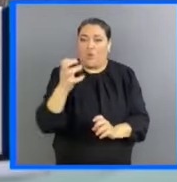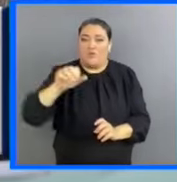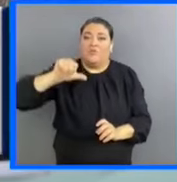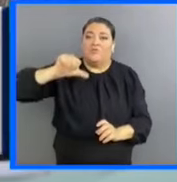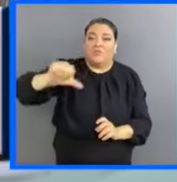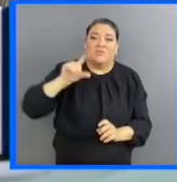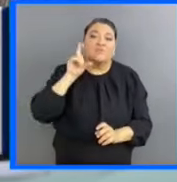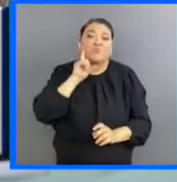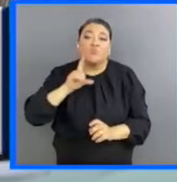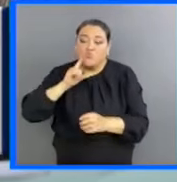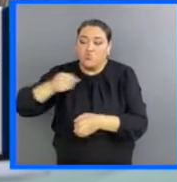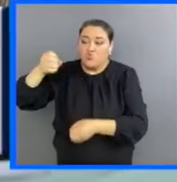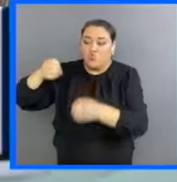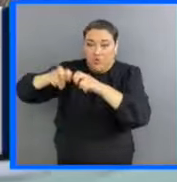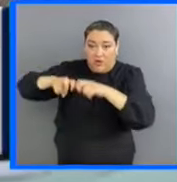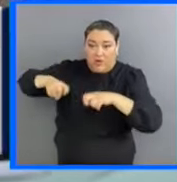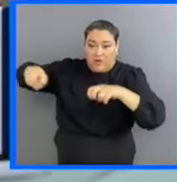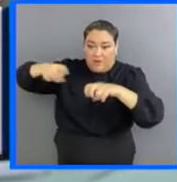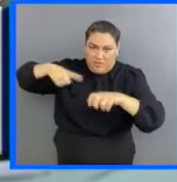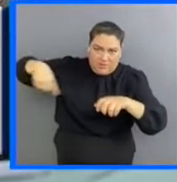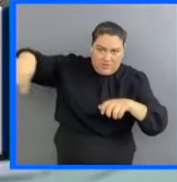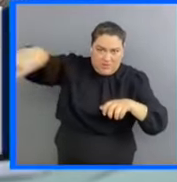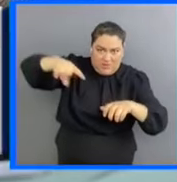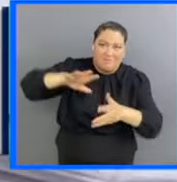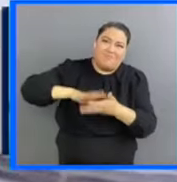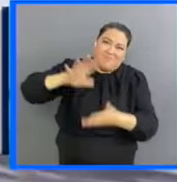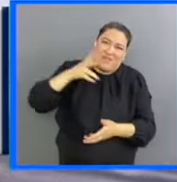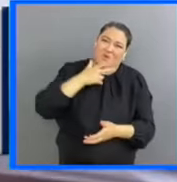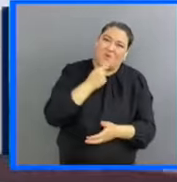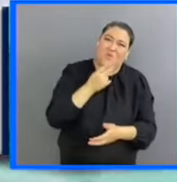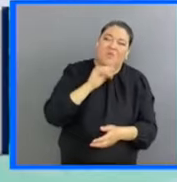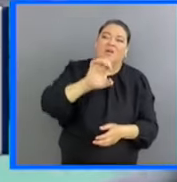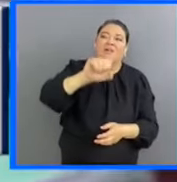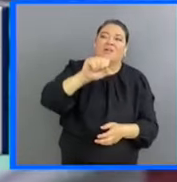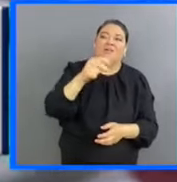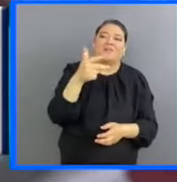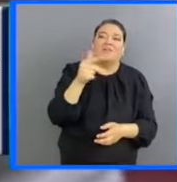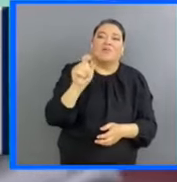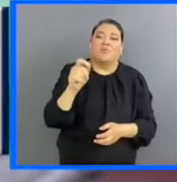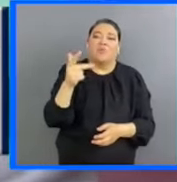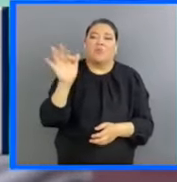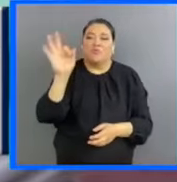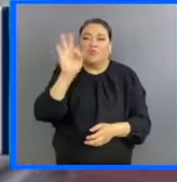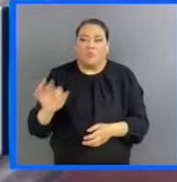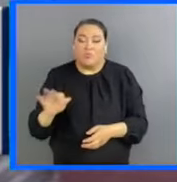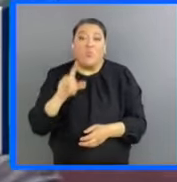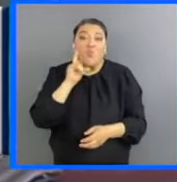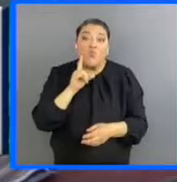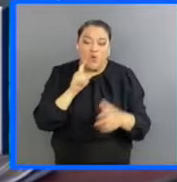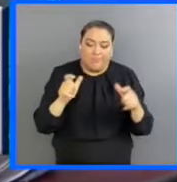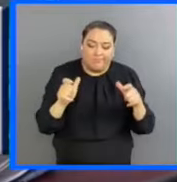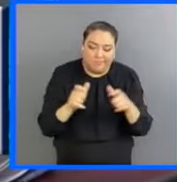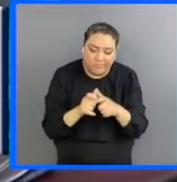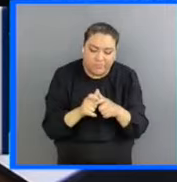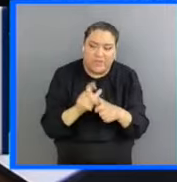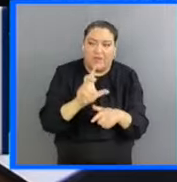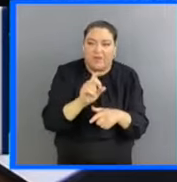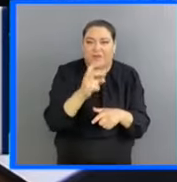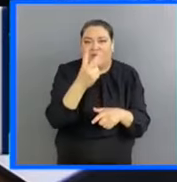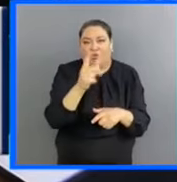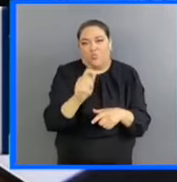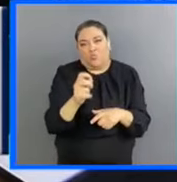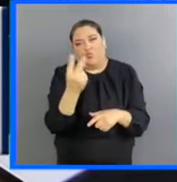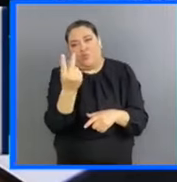las que la mayoría son hombres, con 67.8% y 32.2% son mujeres. Asimismo,